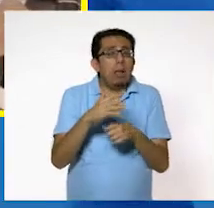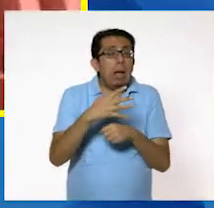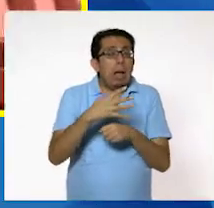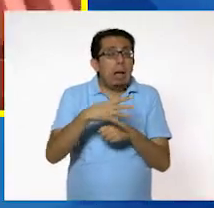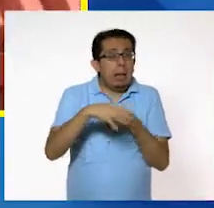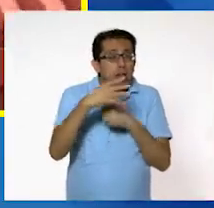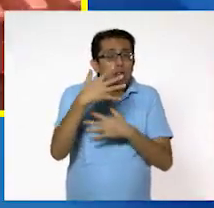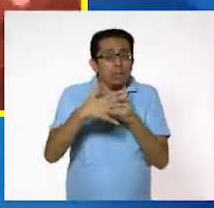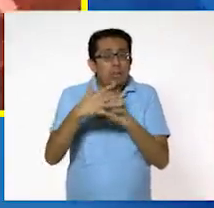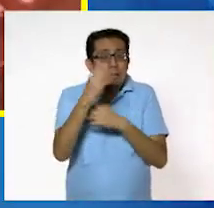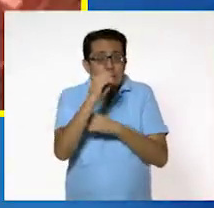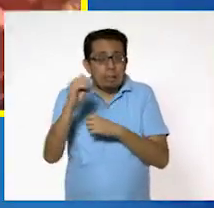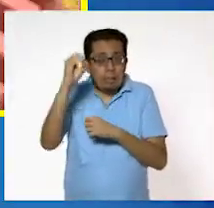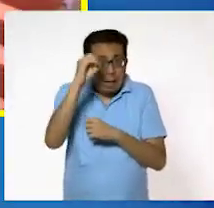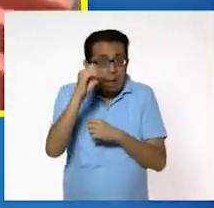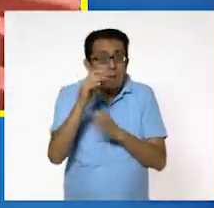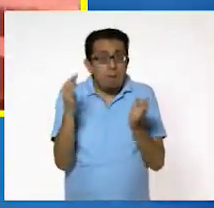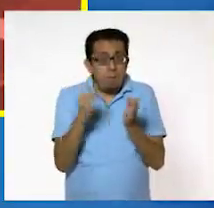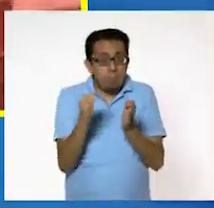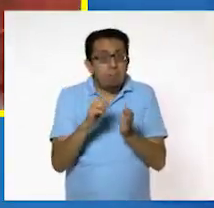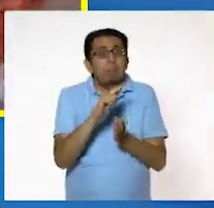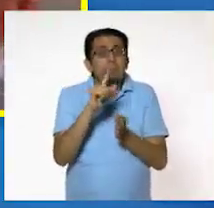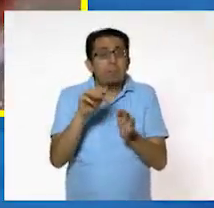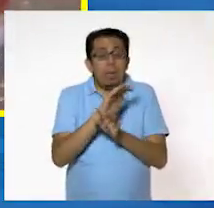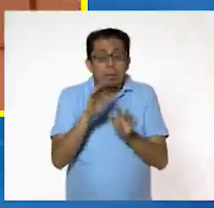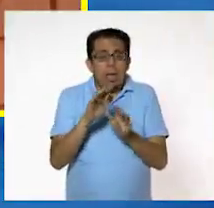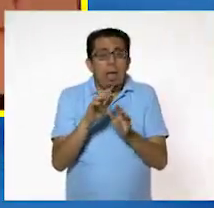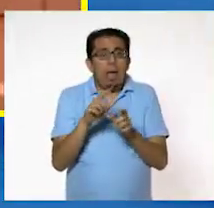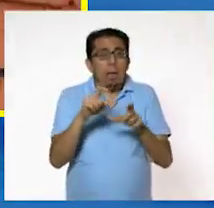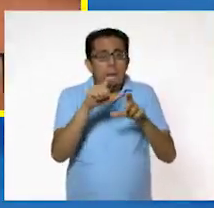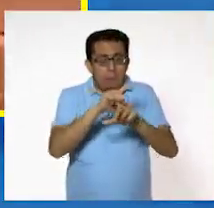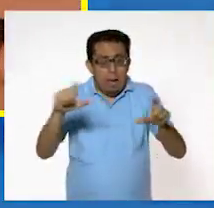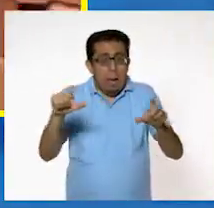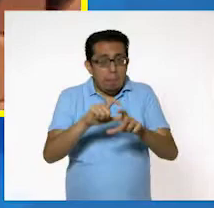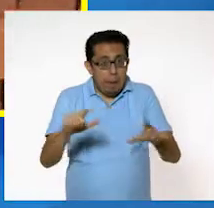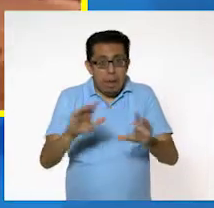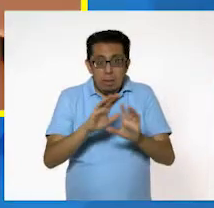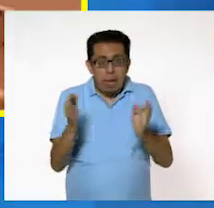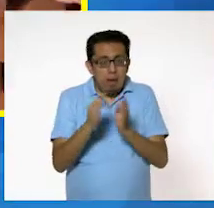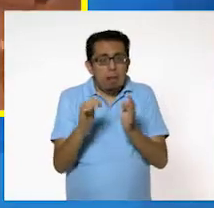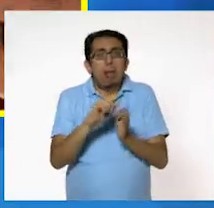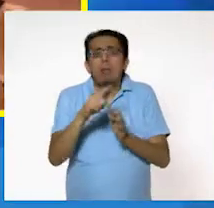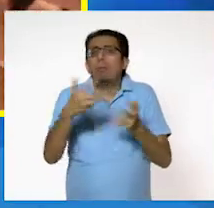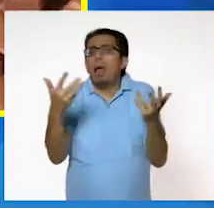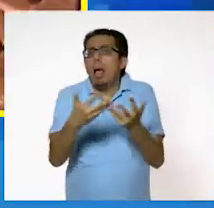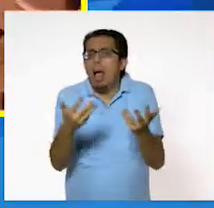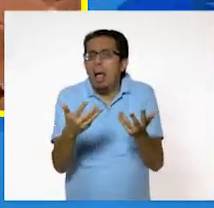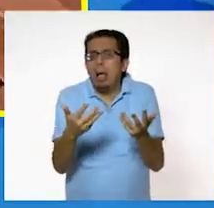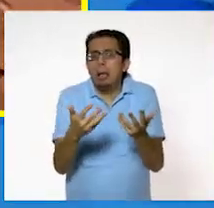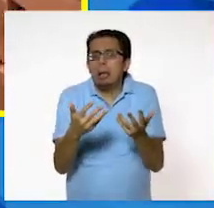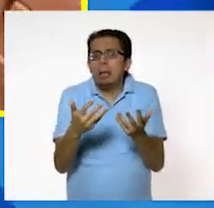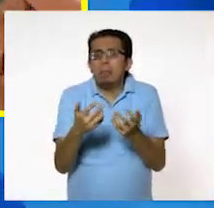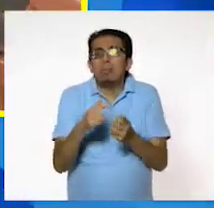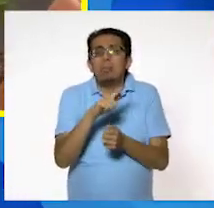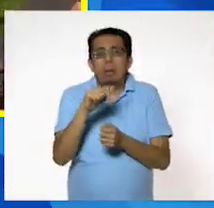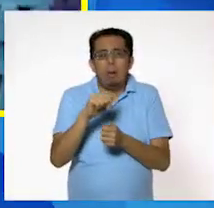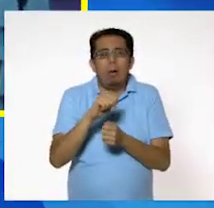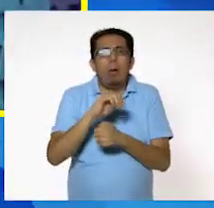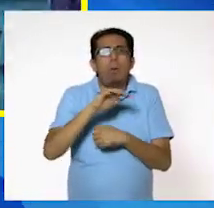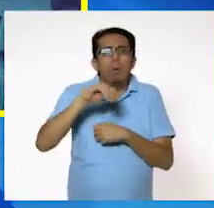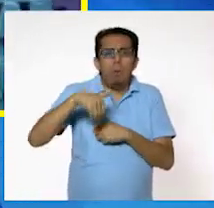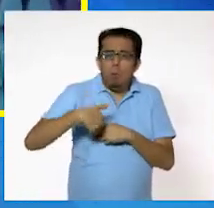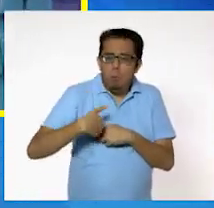Y una vez que ya tenemos la plastilina fría y apilada en colores, ¿qué pasa con ella? Bueno, la guardamos un poquito, no